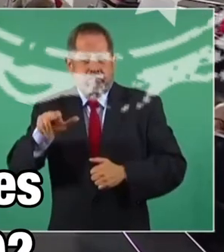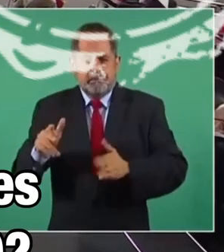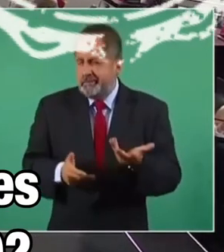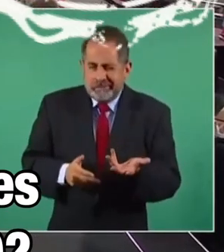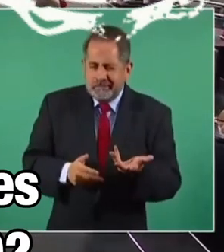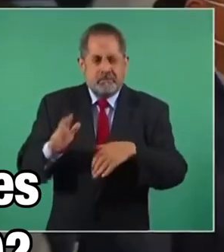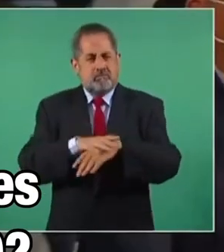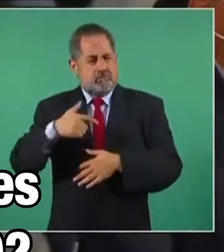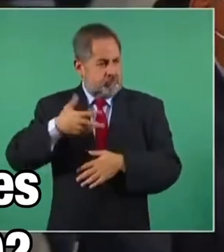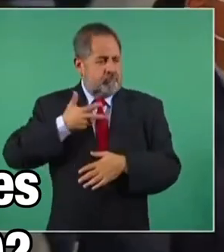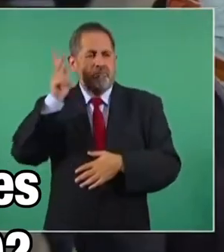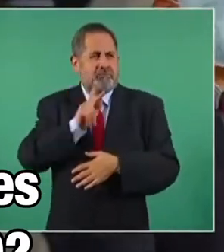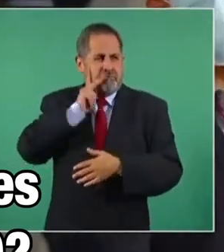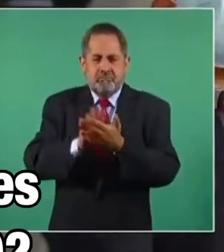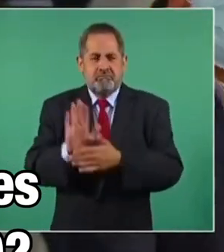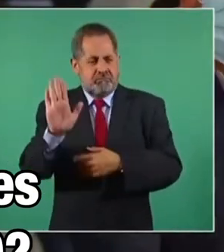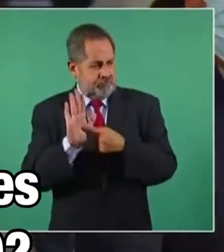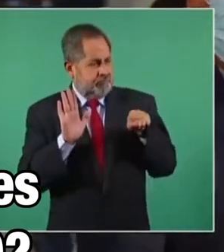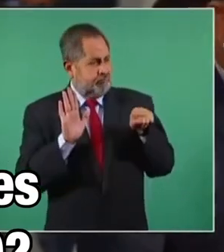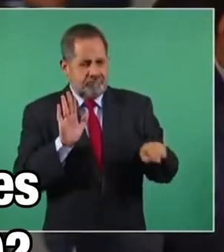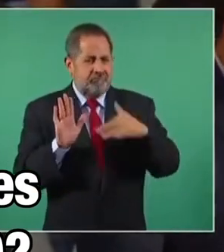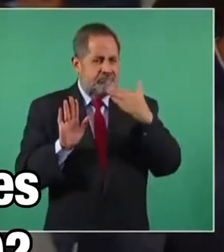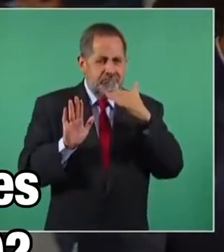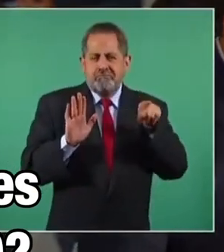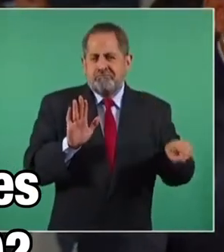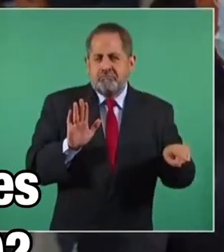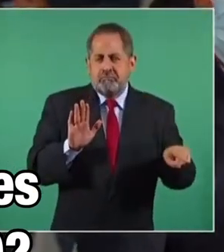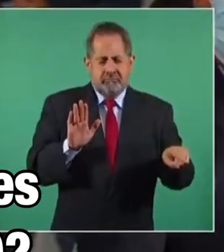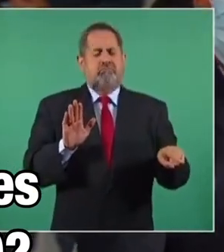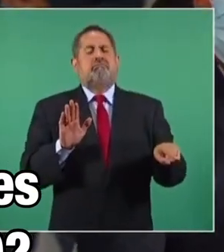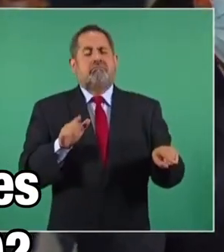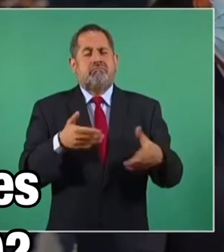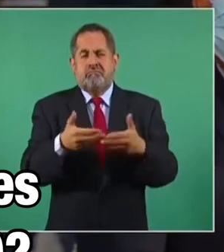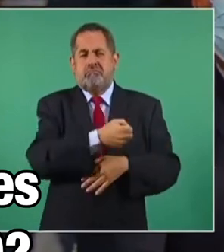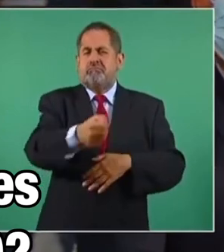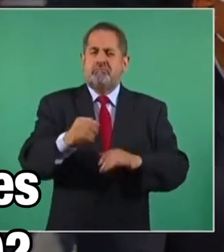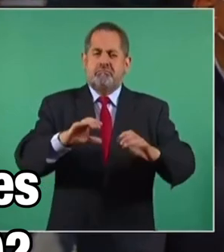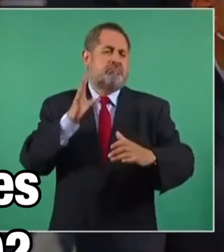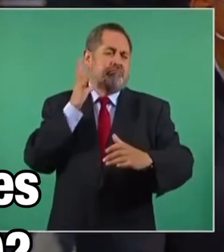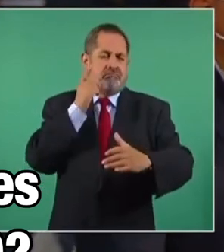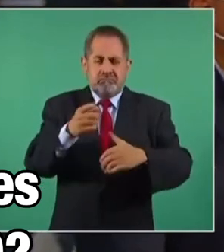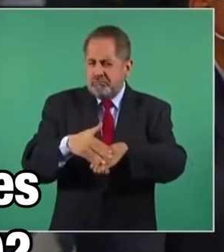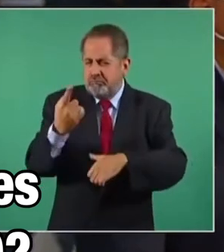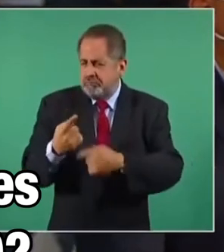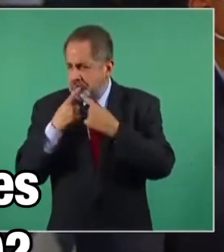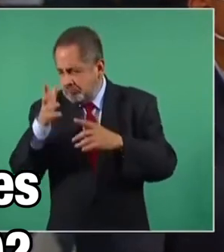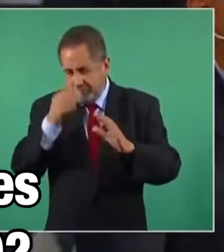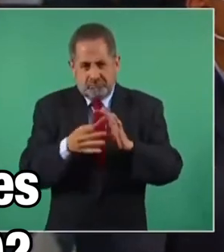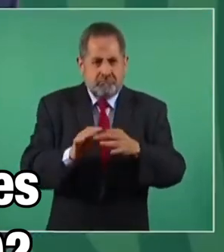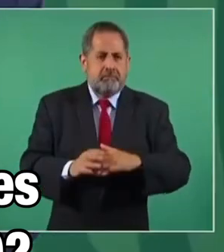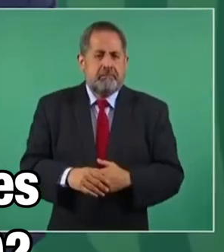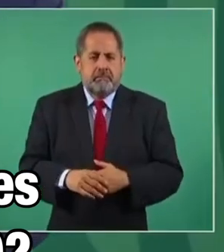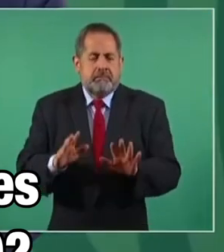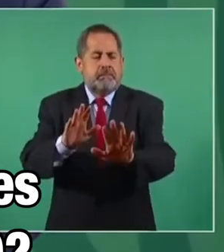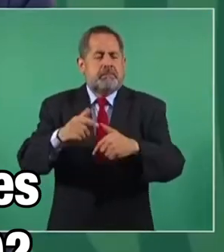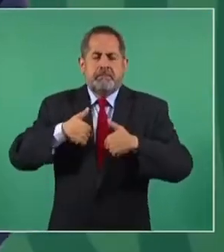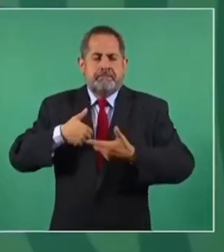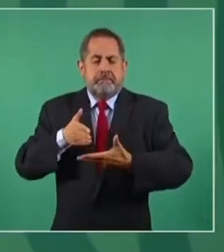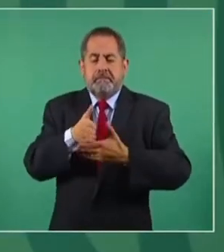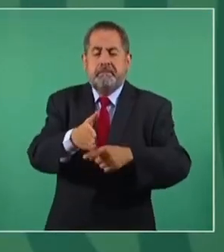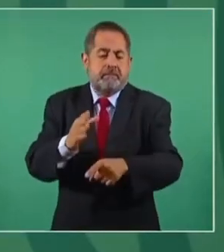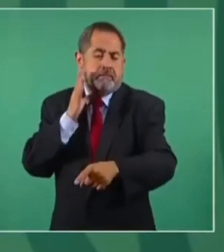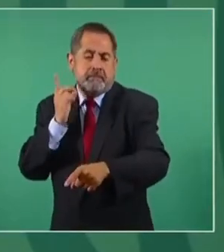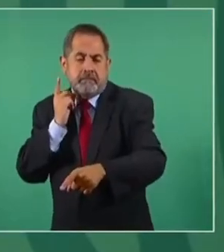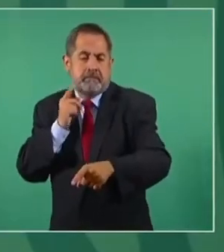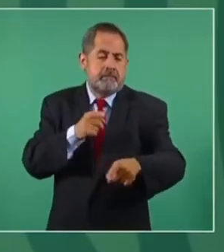alguien de quien el presidente tiene pruebas de que cometió un presunto delito está en un puesto clave de la Cámara de Diputados. ¿Por qué esta negociación y por qué no se presentó la denuncia? No, esas cosas, o sea, no